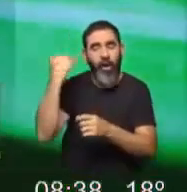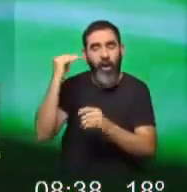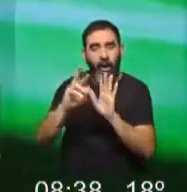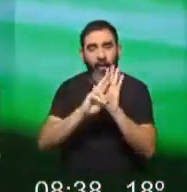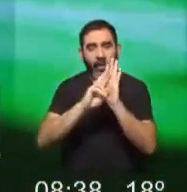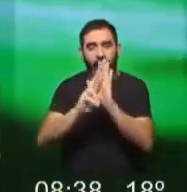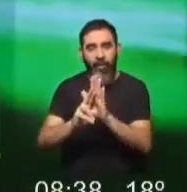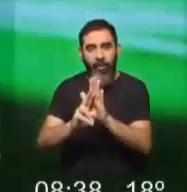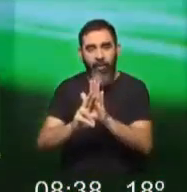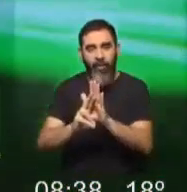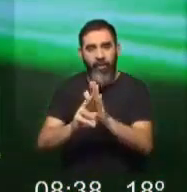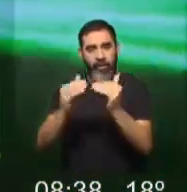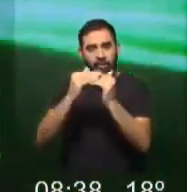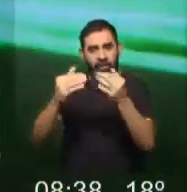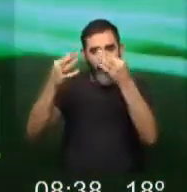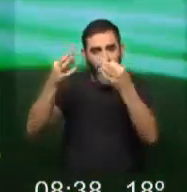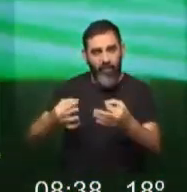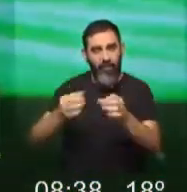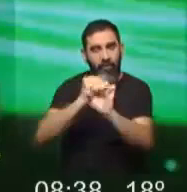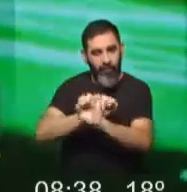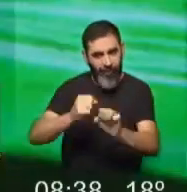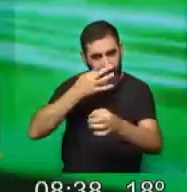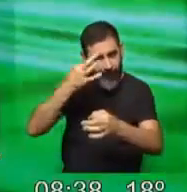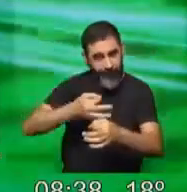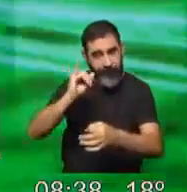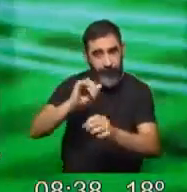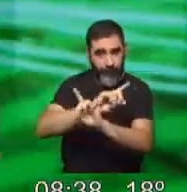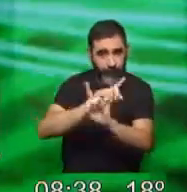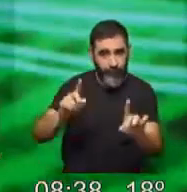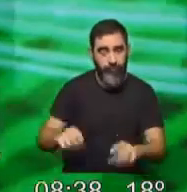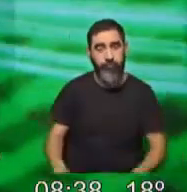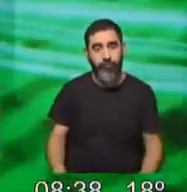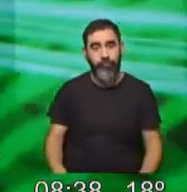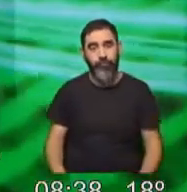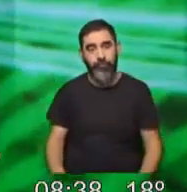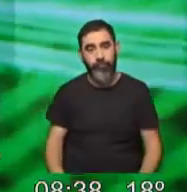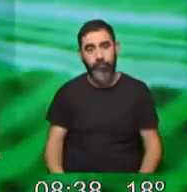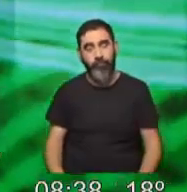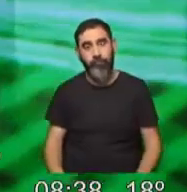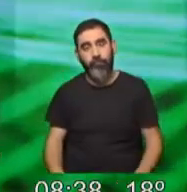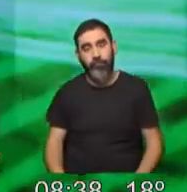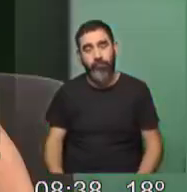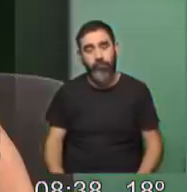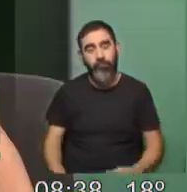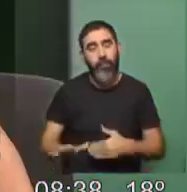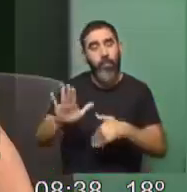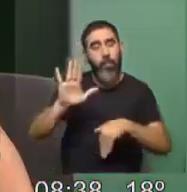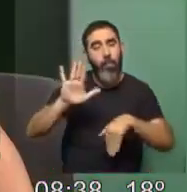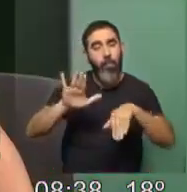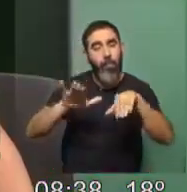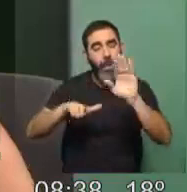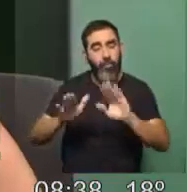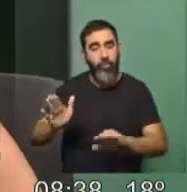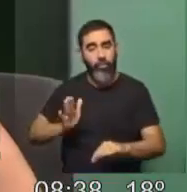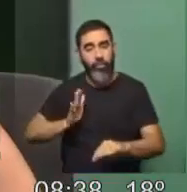referente estable, afectivo, que puede, quién no? Claro. Ir Y logrando movimientos. mayoría absoluta de